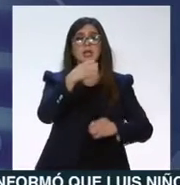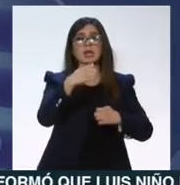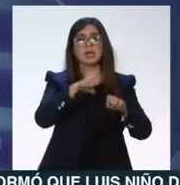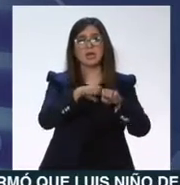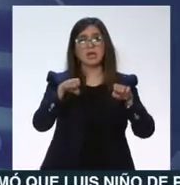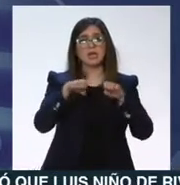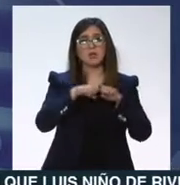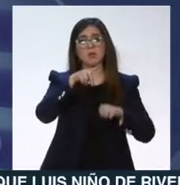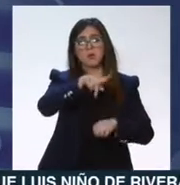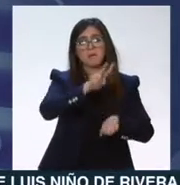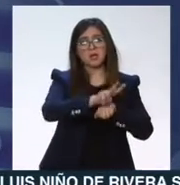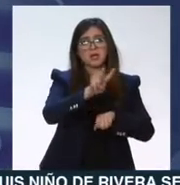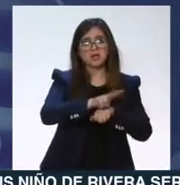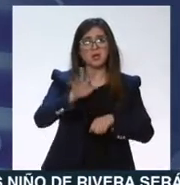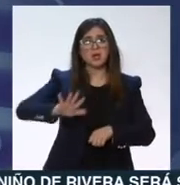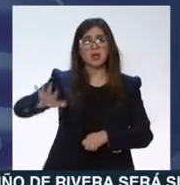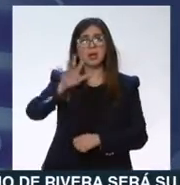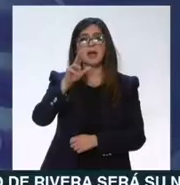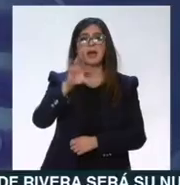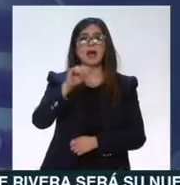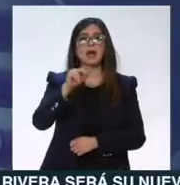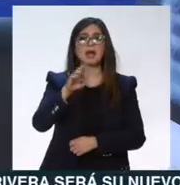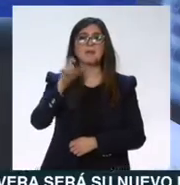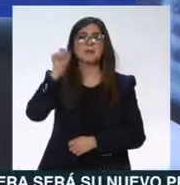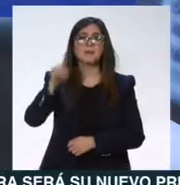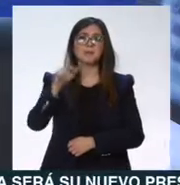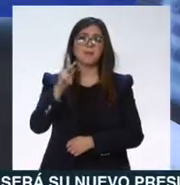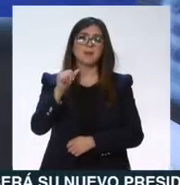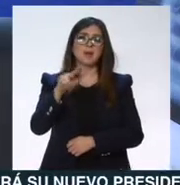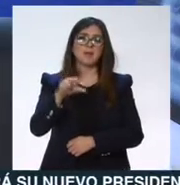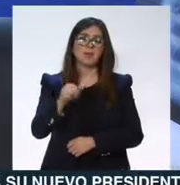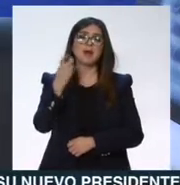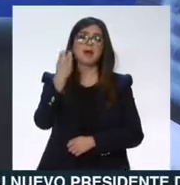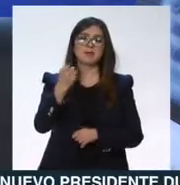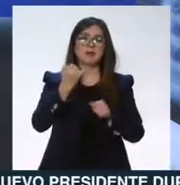la Serie del Caribe, disputada ya en Panamá. Ahora sí, la información deportiva, compañeros. Gracias, Toño. Buenas noches.